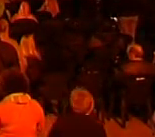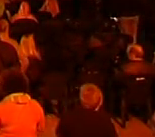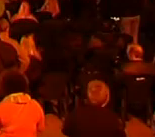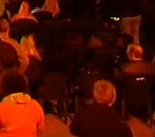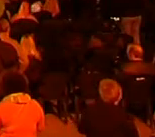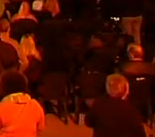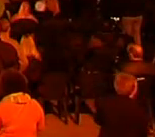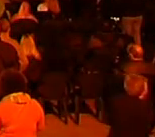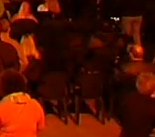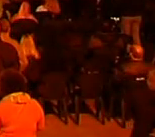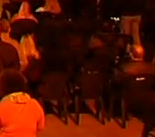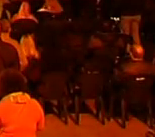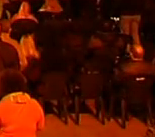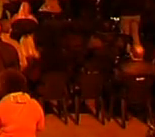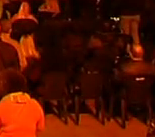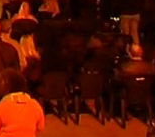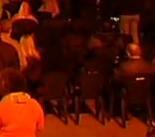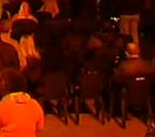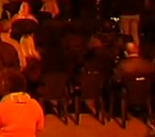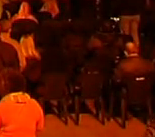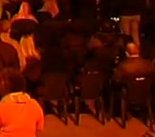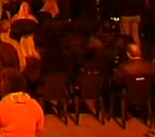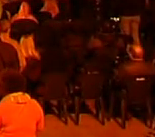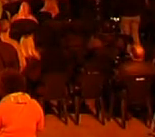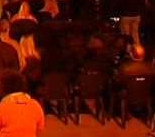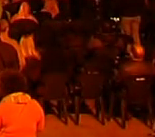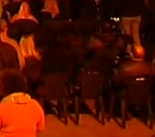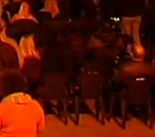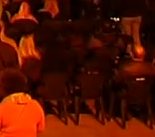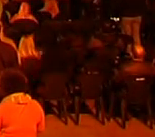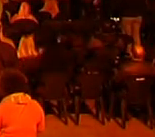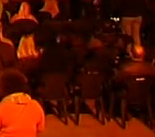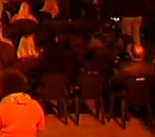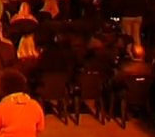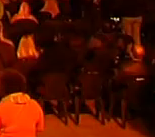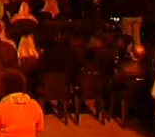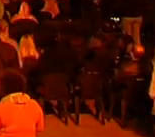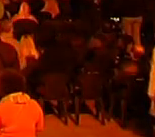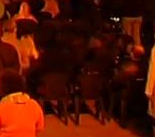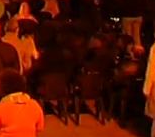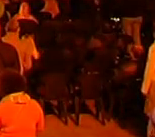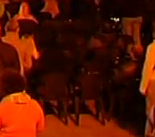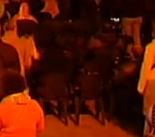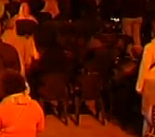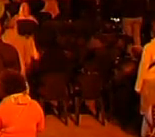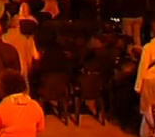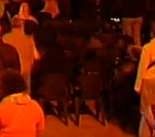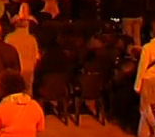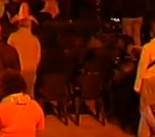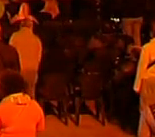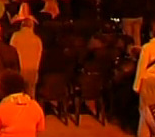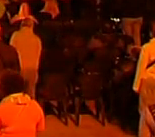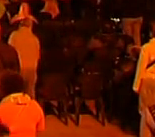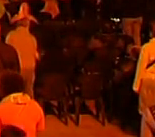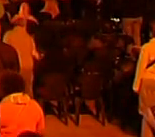oyentes de Canarias Radio Autonómica se lo pueden imaginar sobreimpreso en sus pantallas, mensajes que si quieren poner sus mensajes y que sean leídos, que